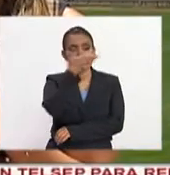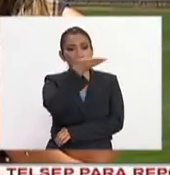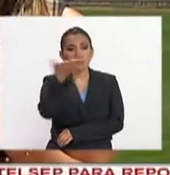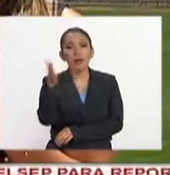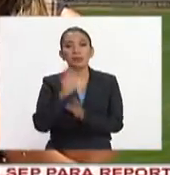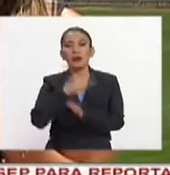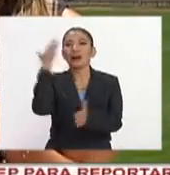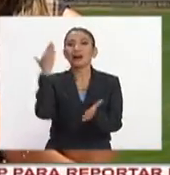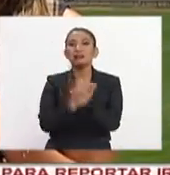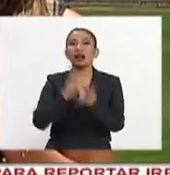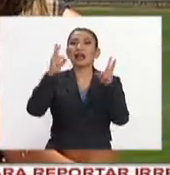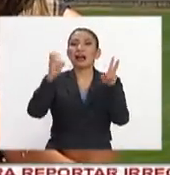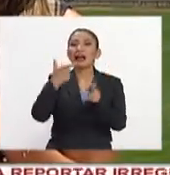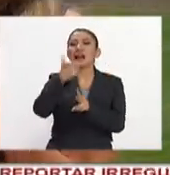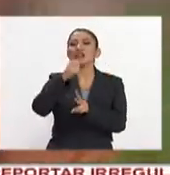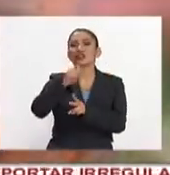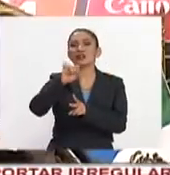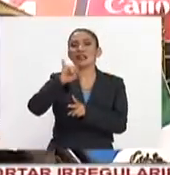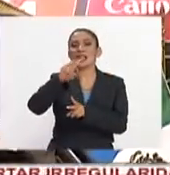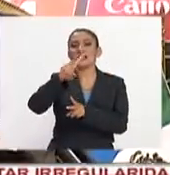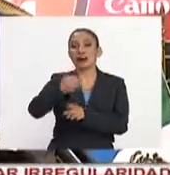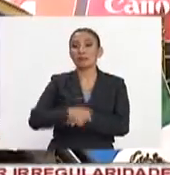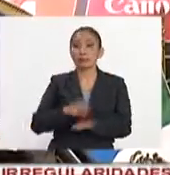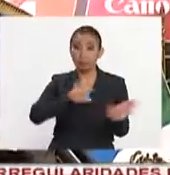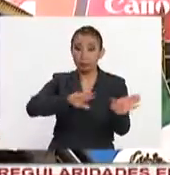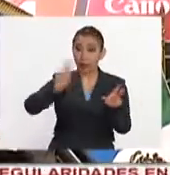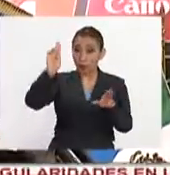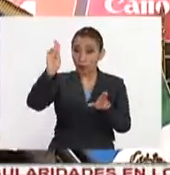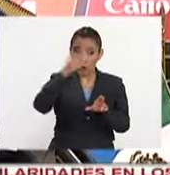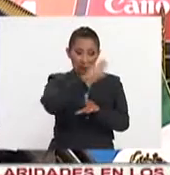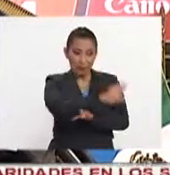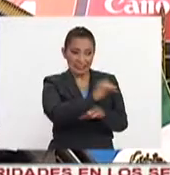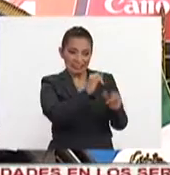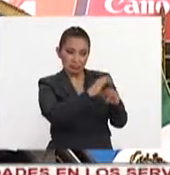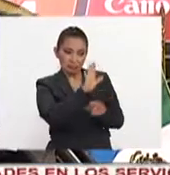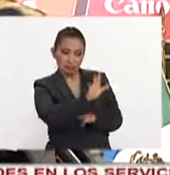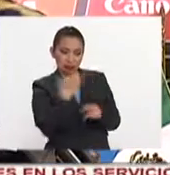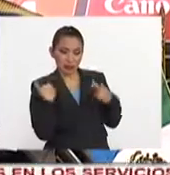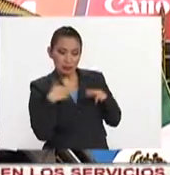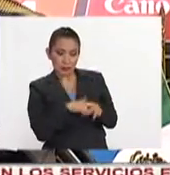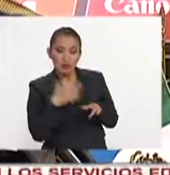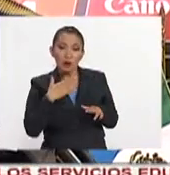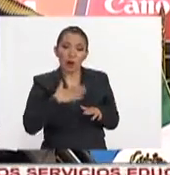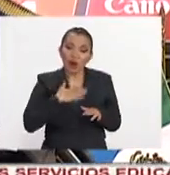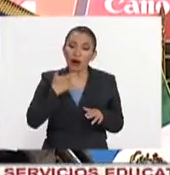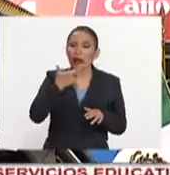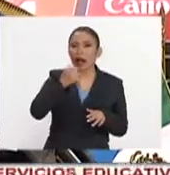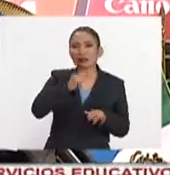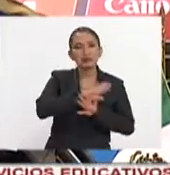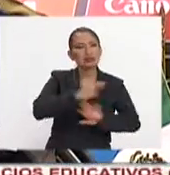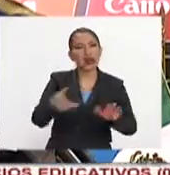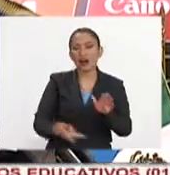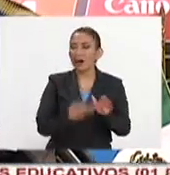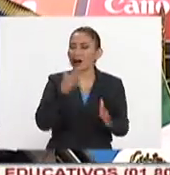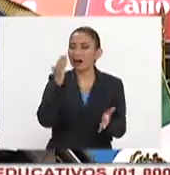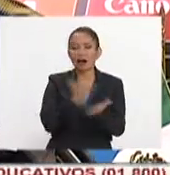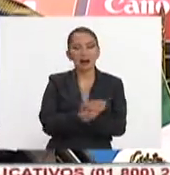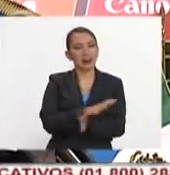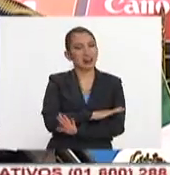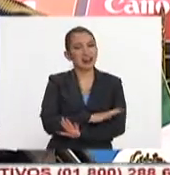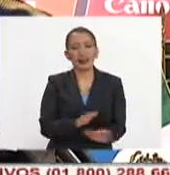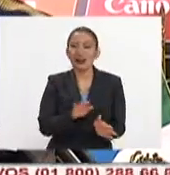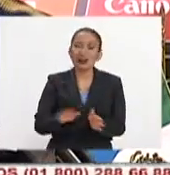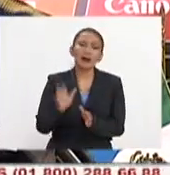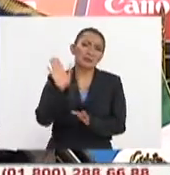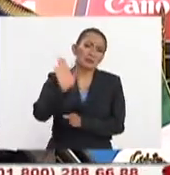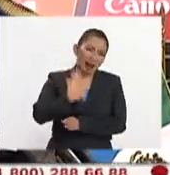se diera fin al caso de Gastón Silva. En el caso de Pumas, la institución que represento, y en el caso de Gastón, que no sé qué es lo que pasó. Entonces,